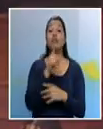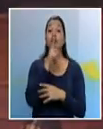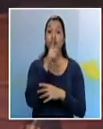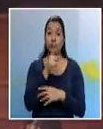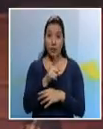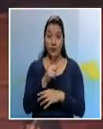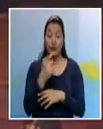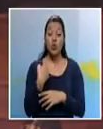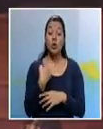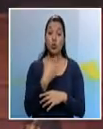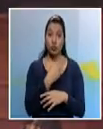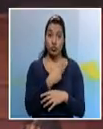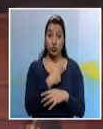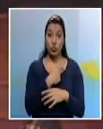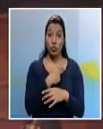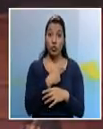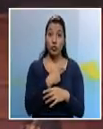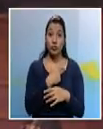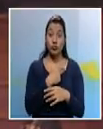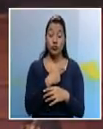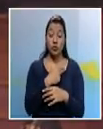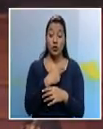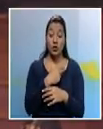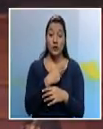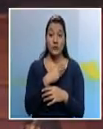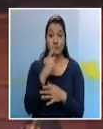ciertamente participamos de su muerte.